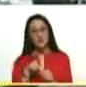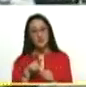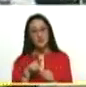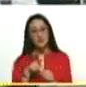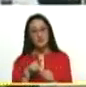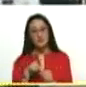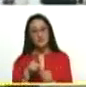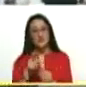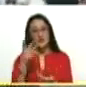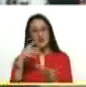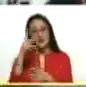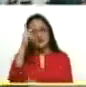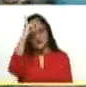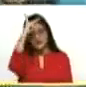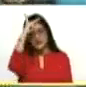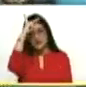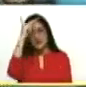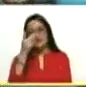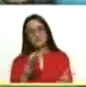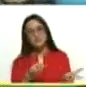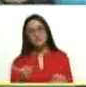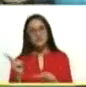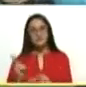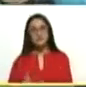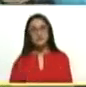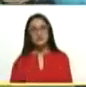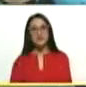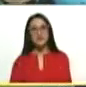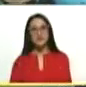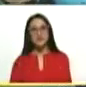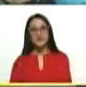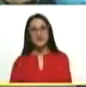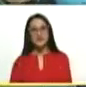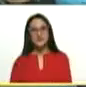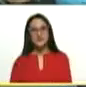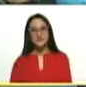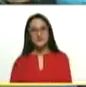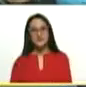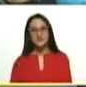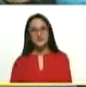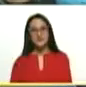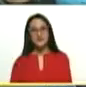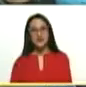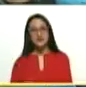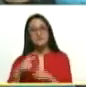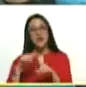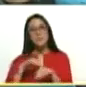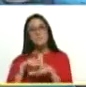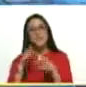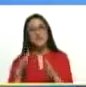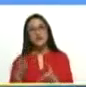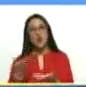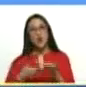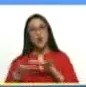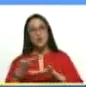Tarek Laysami, bienvenido. A los ministros de